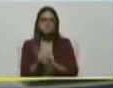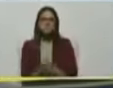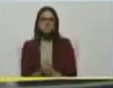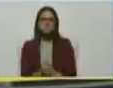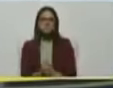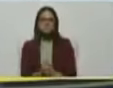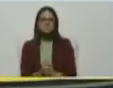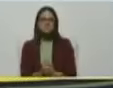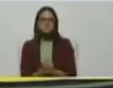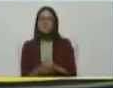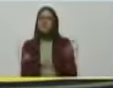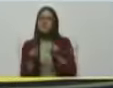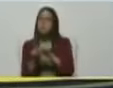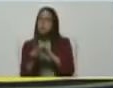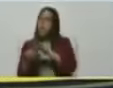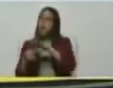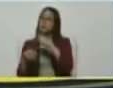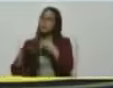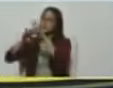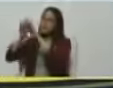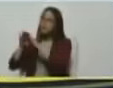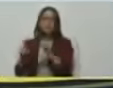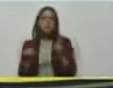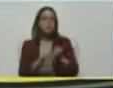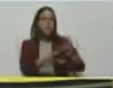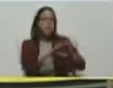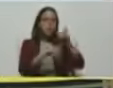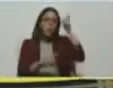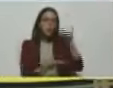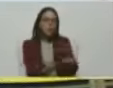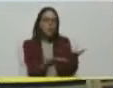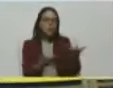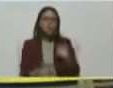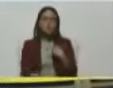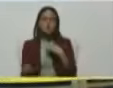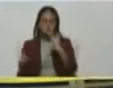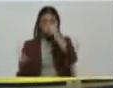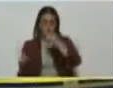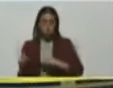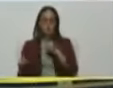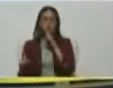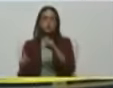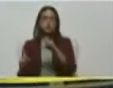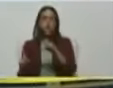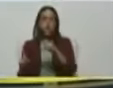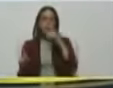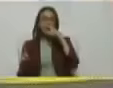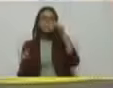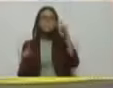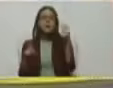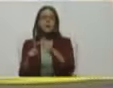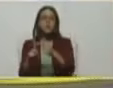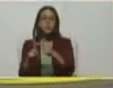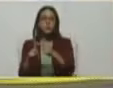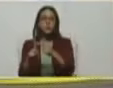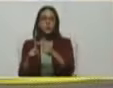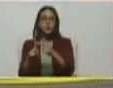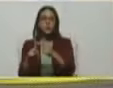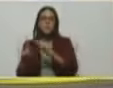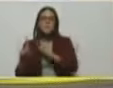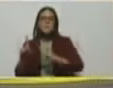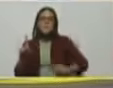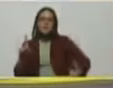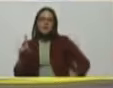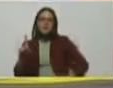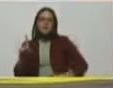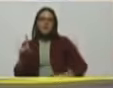lo que le digo al pueblo: yo soy Nicolás Maduro Moros, presidente de